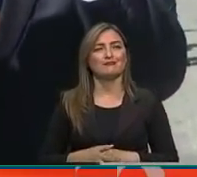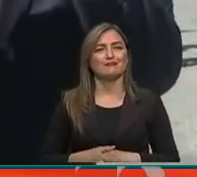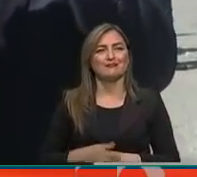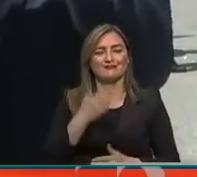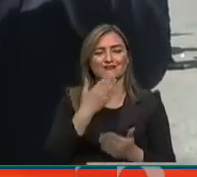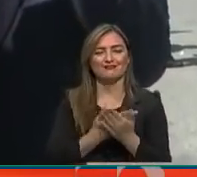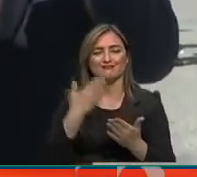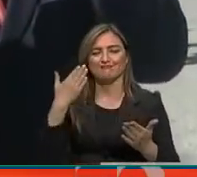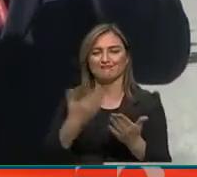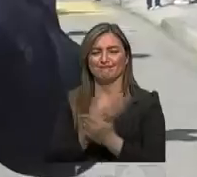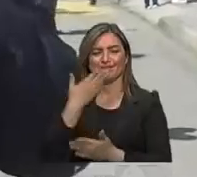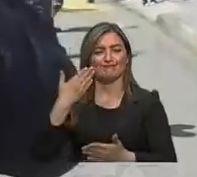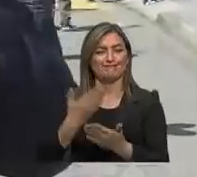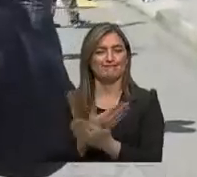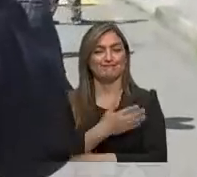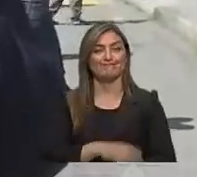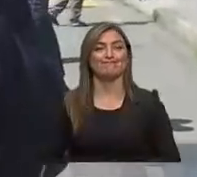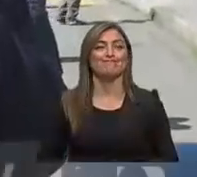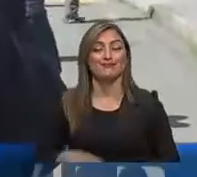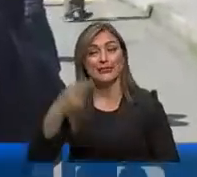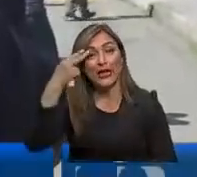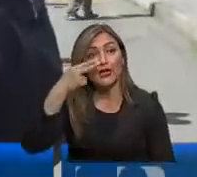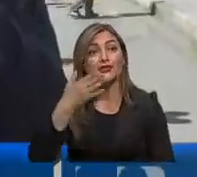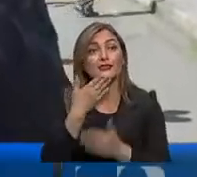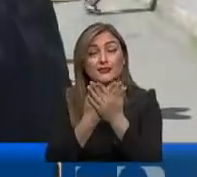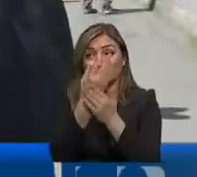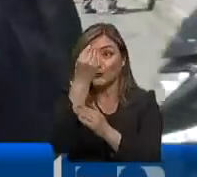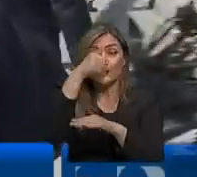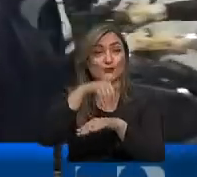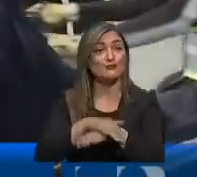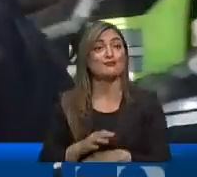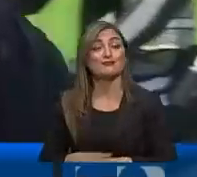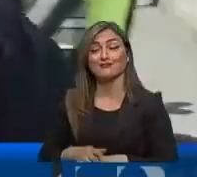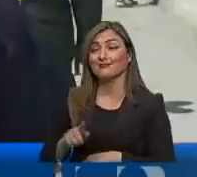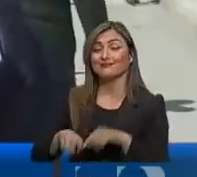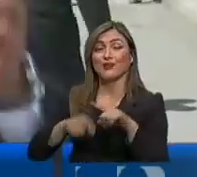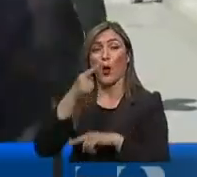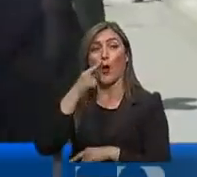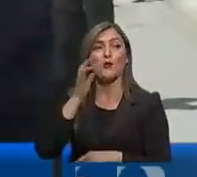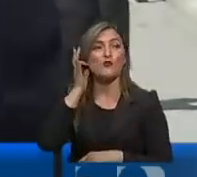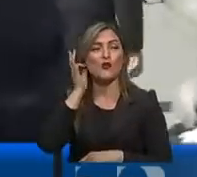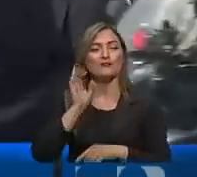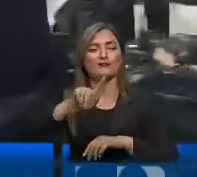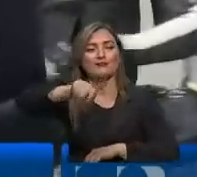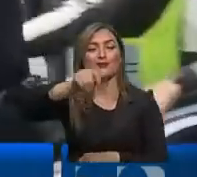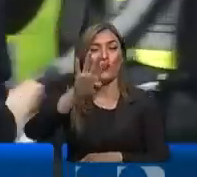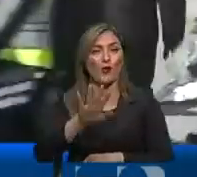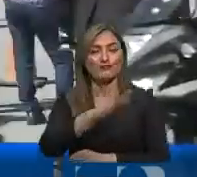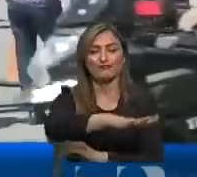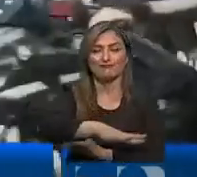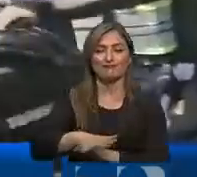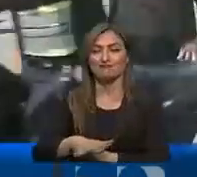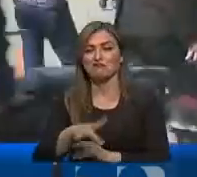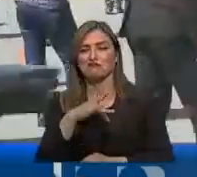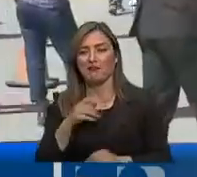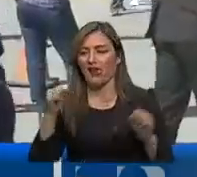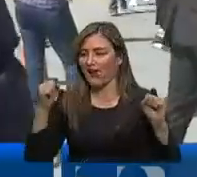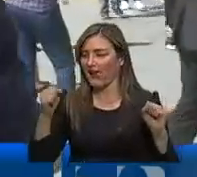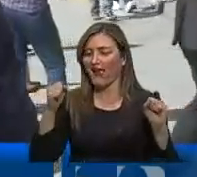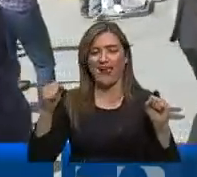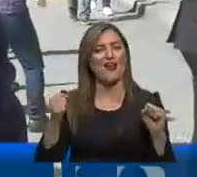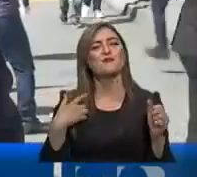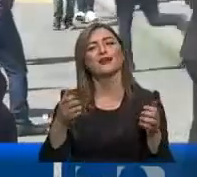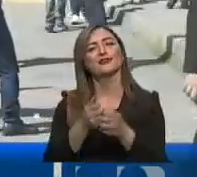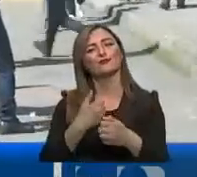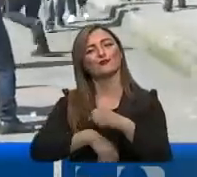Muchas gracias, muchas gracias, muchas gracias, Helen. Gracias, buenas tardes, amigos y amigas de Teleamazonas. Ambiente futbolero acá en el estadio de